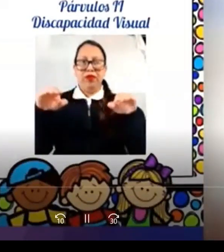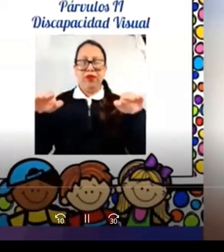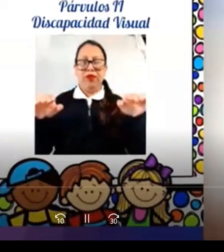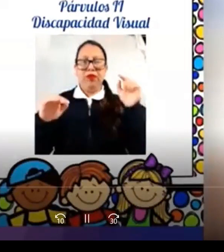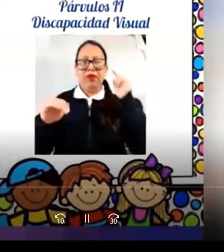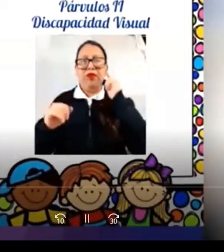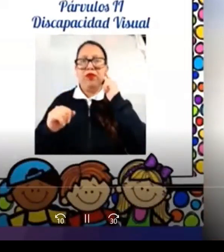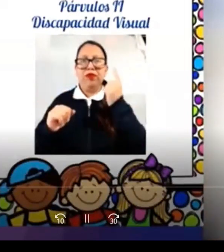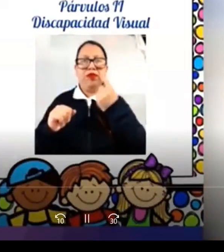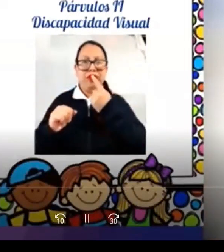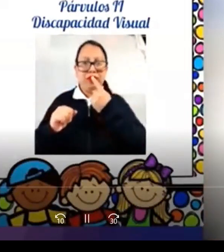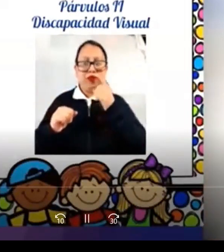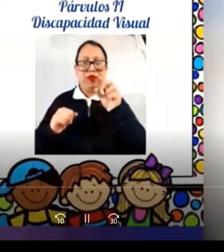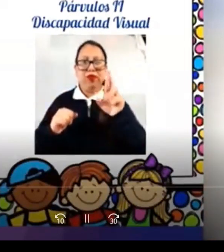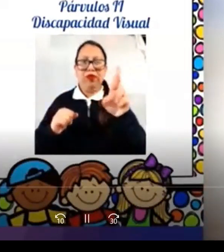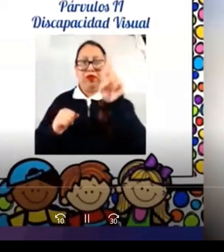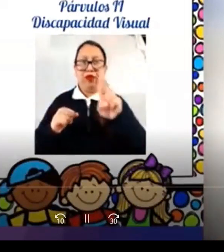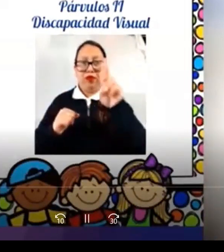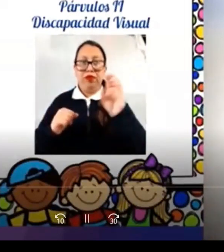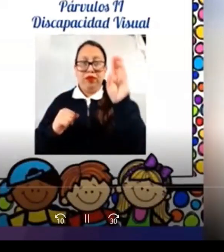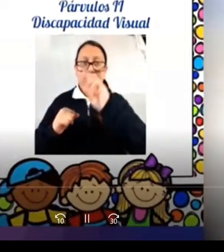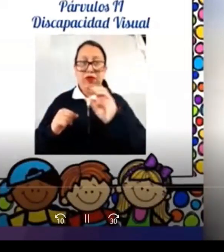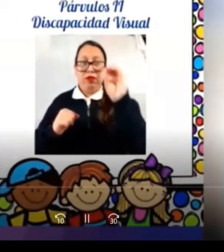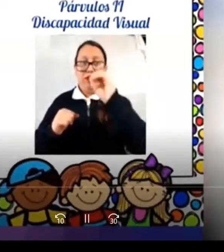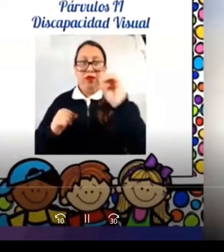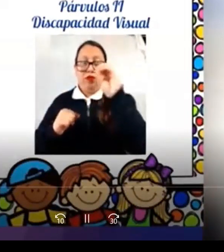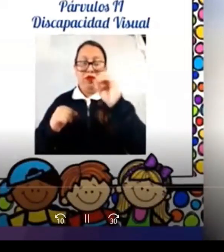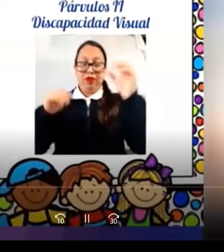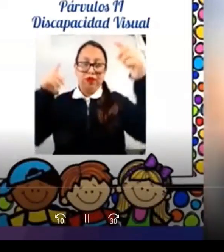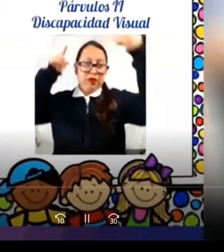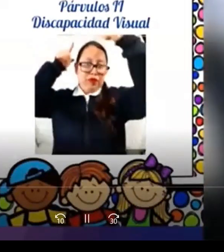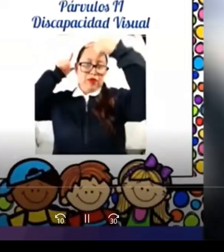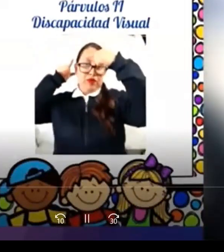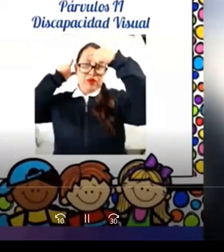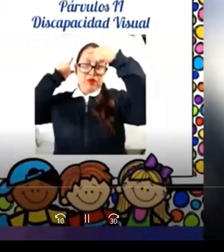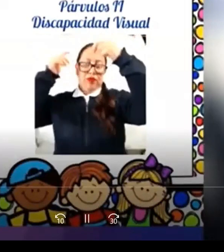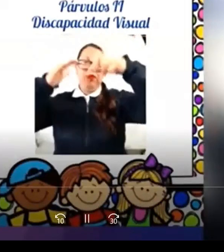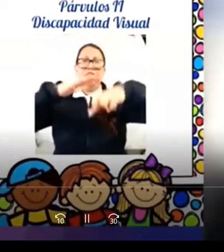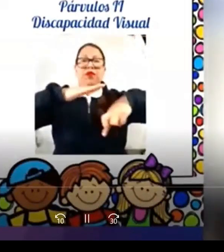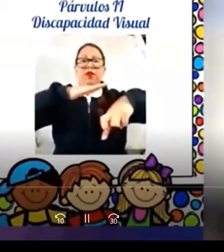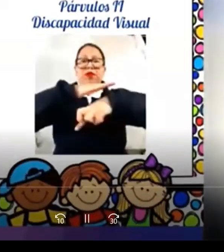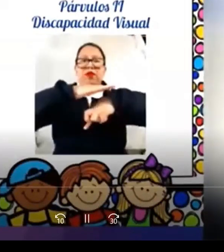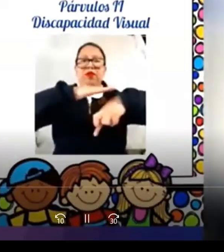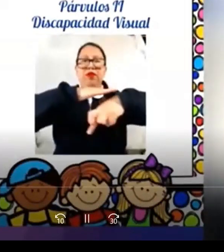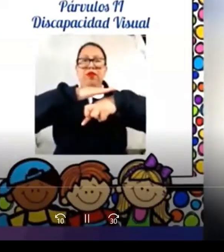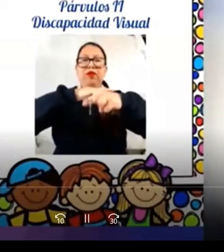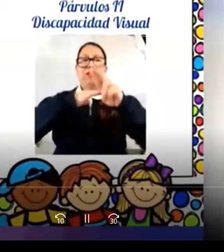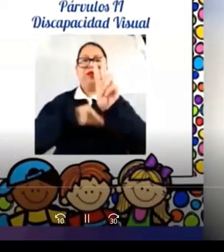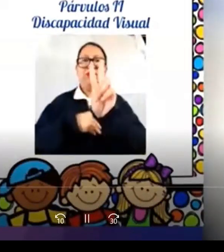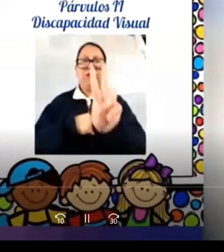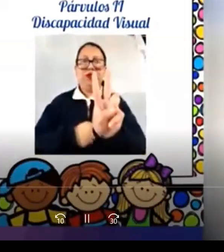Centro Educativo para Niños Sordos, Región Occidente, doctora honoris causa Elisa Molina Destal, párvulos